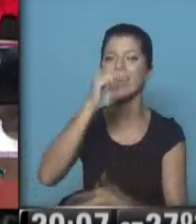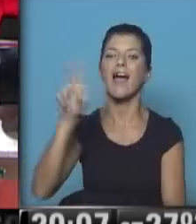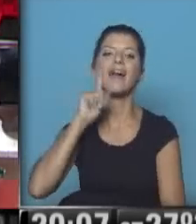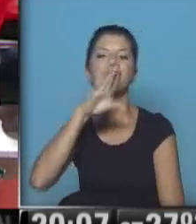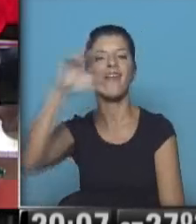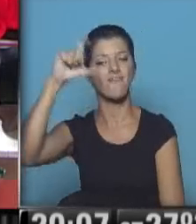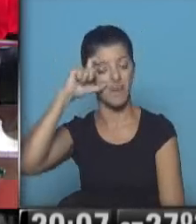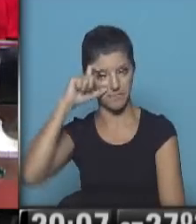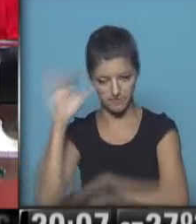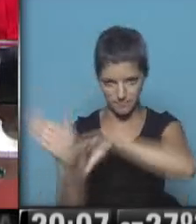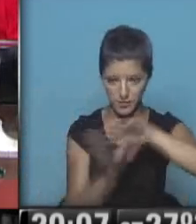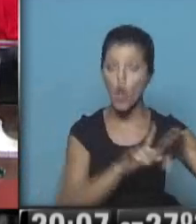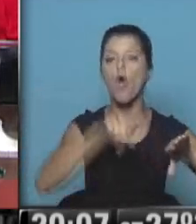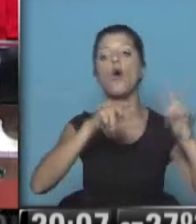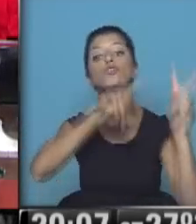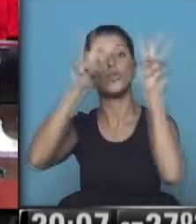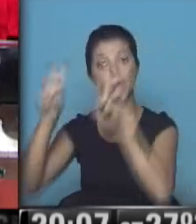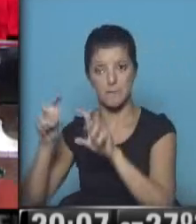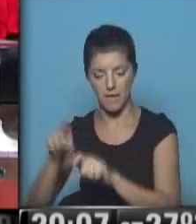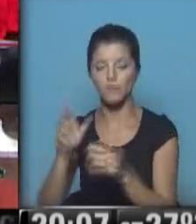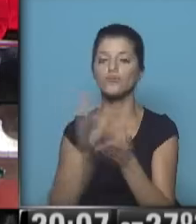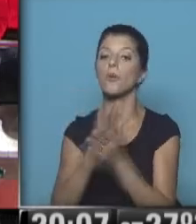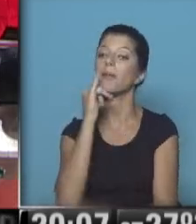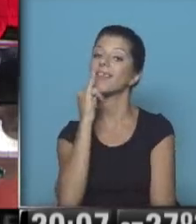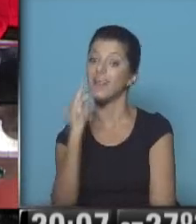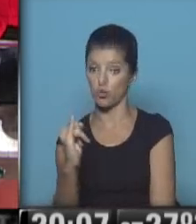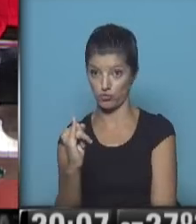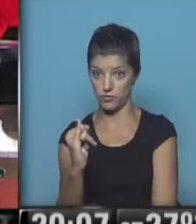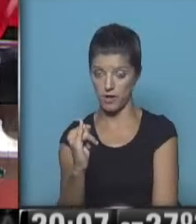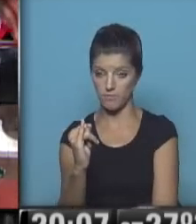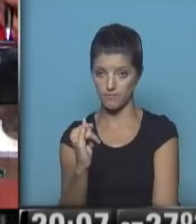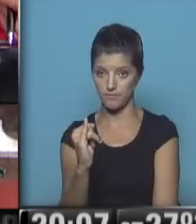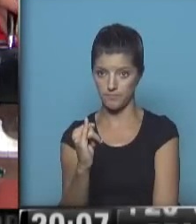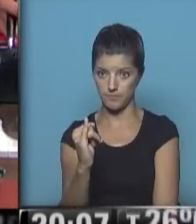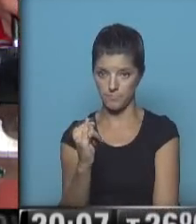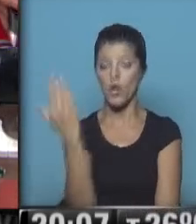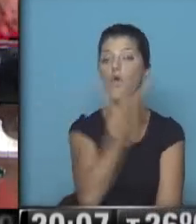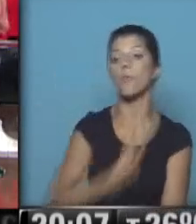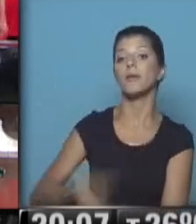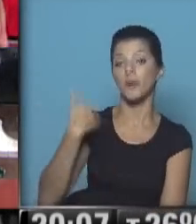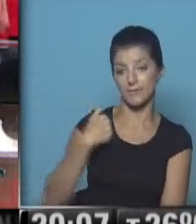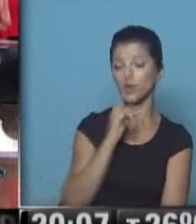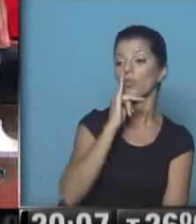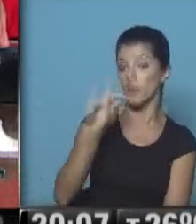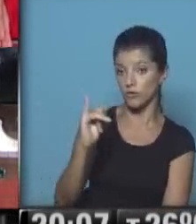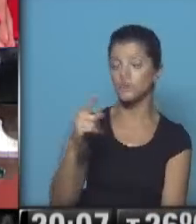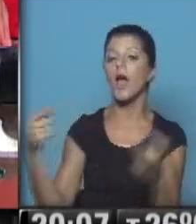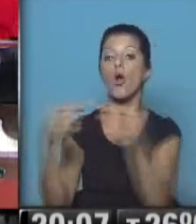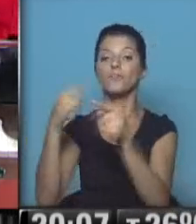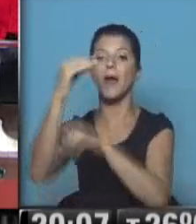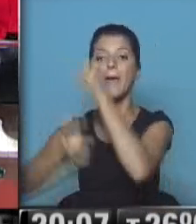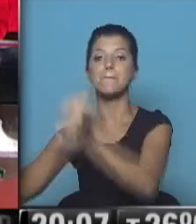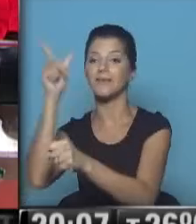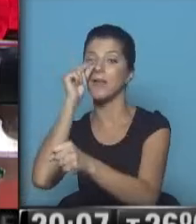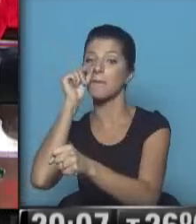seguimos ahora con otro tema que tiene que ver con esa denuncia que se presentó por parte del gobierno argentino en contra de las petroleras británicas